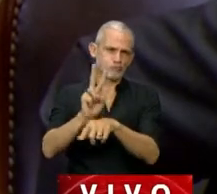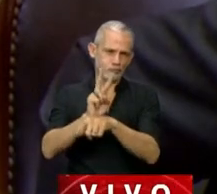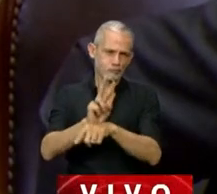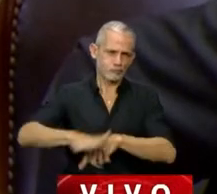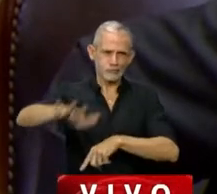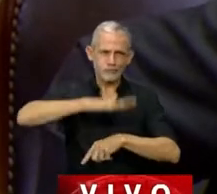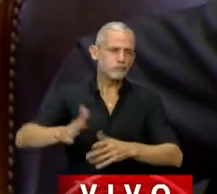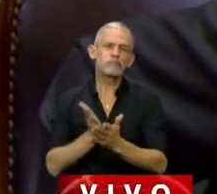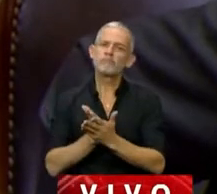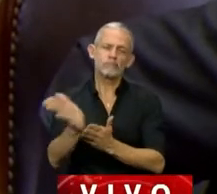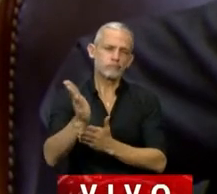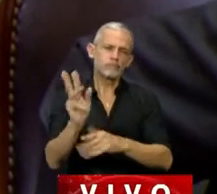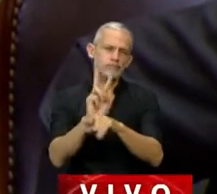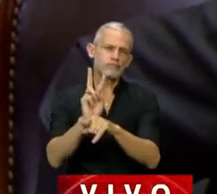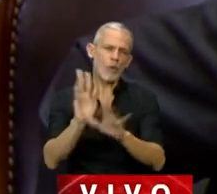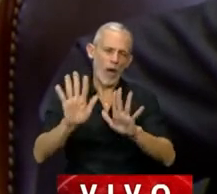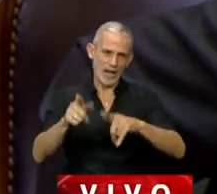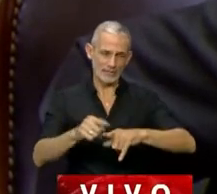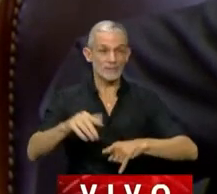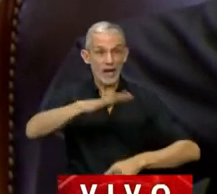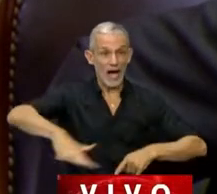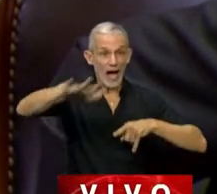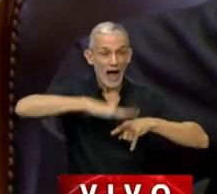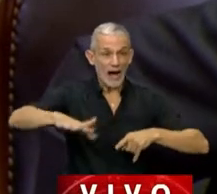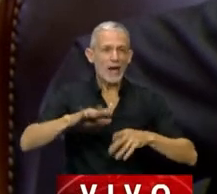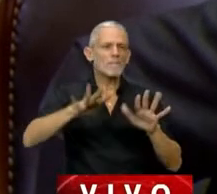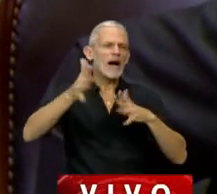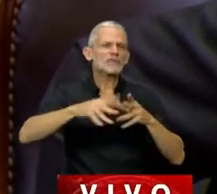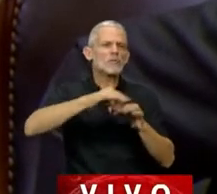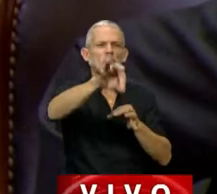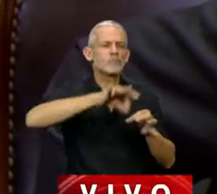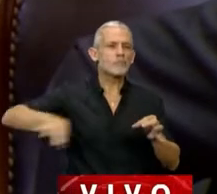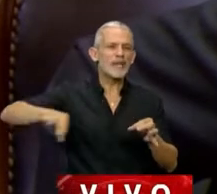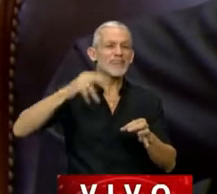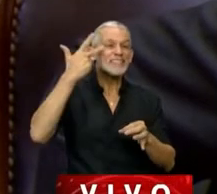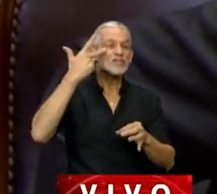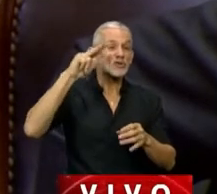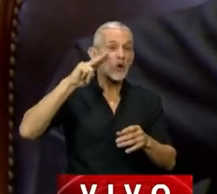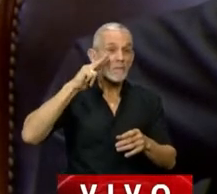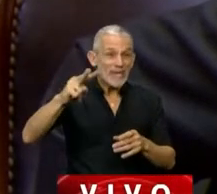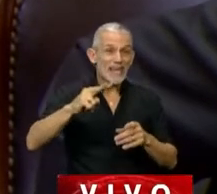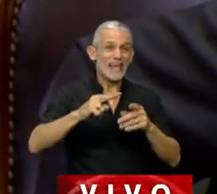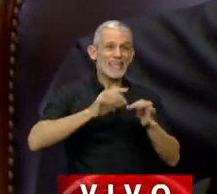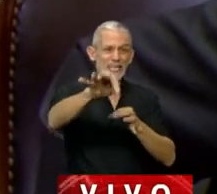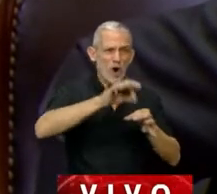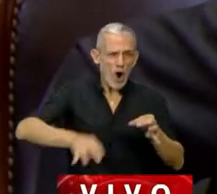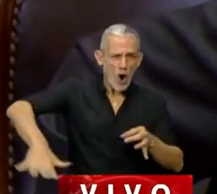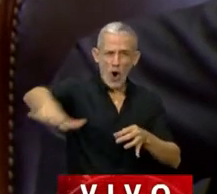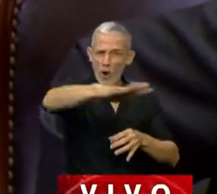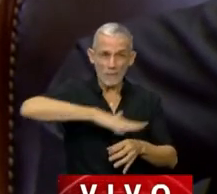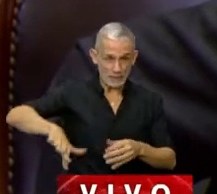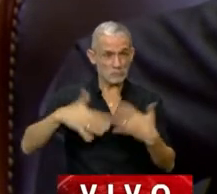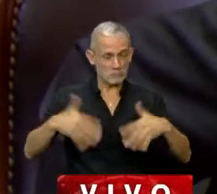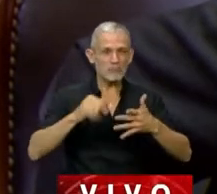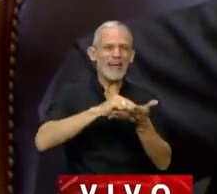y perpetua preservación. Es un área que comprende alrededor de 18.000 kilómetros cuadrados y posee tanto una